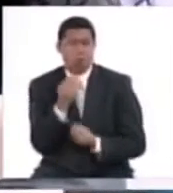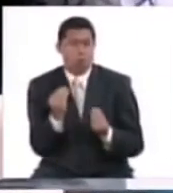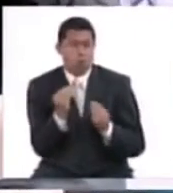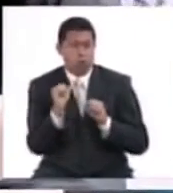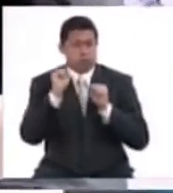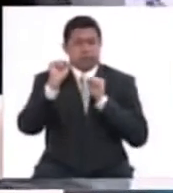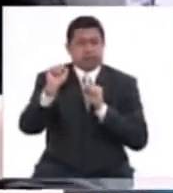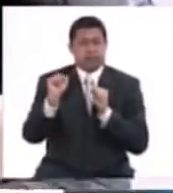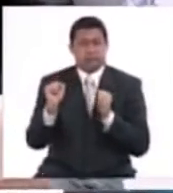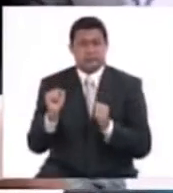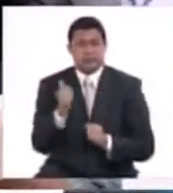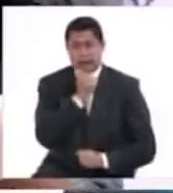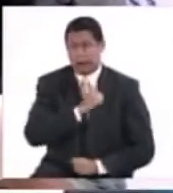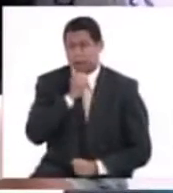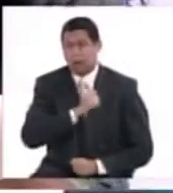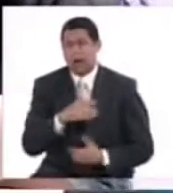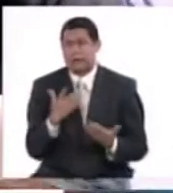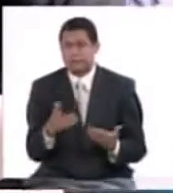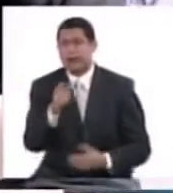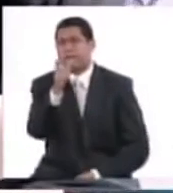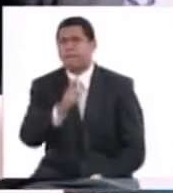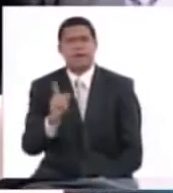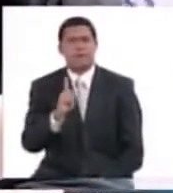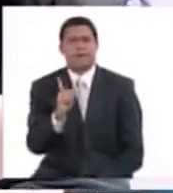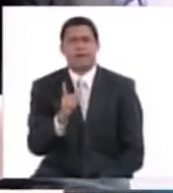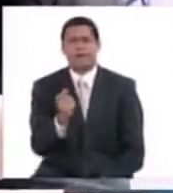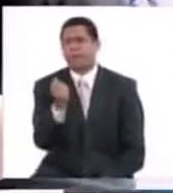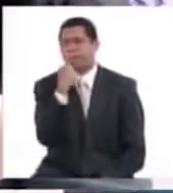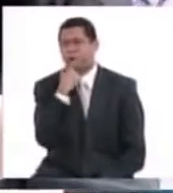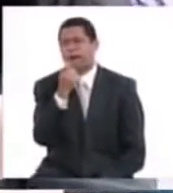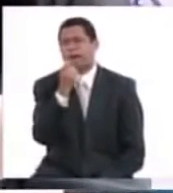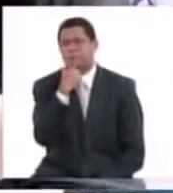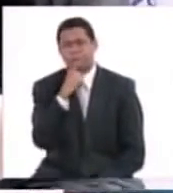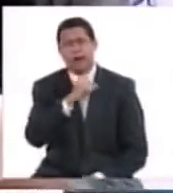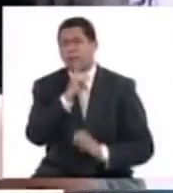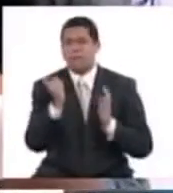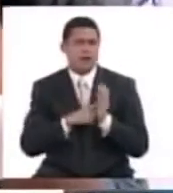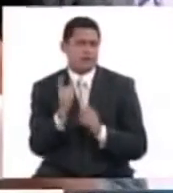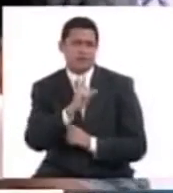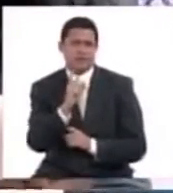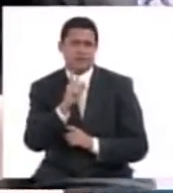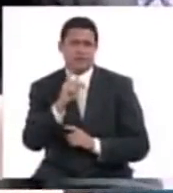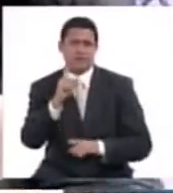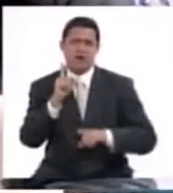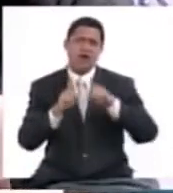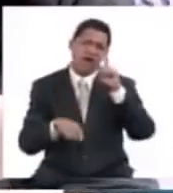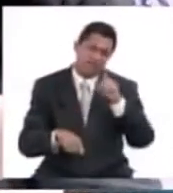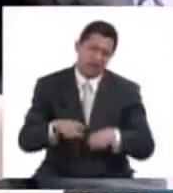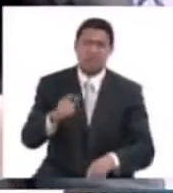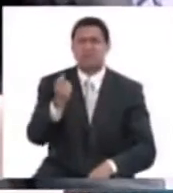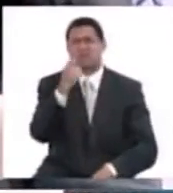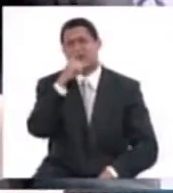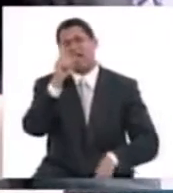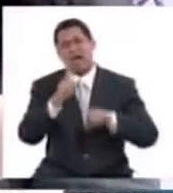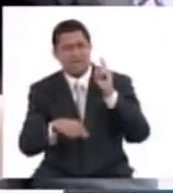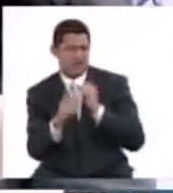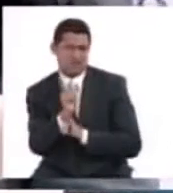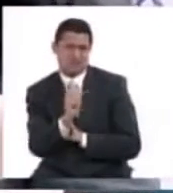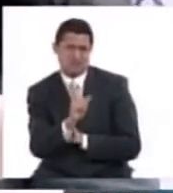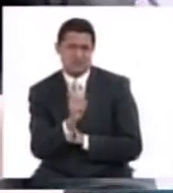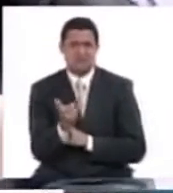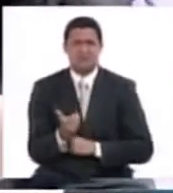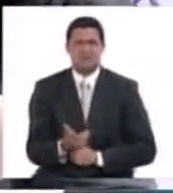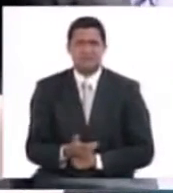de tuberculosis resistente, cuando el paciente no cumple el tratamiento a cabalidad, es irregular o inconstante en la toma